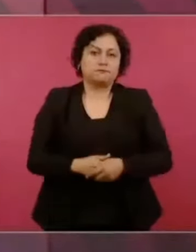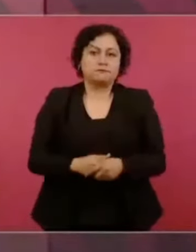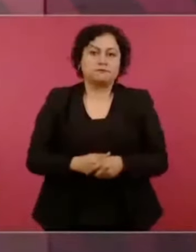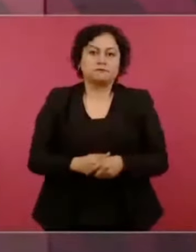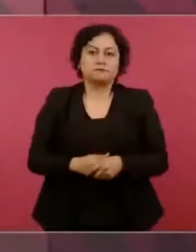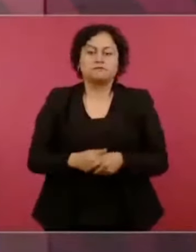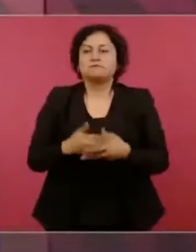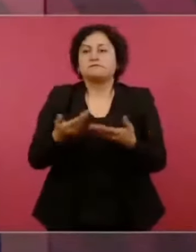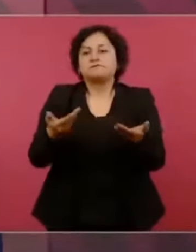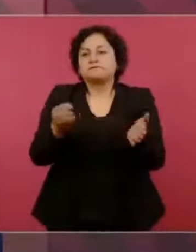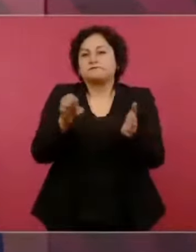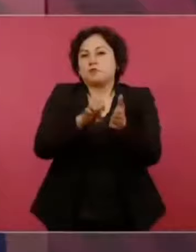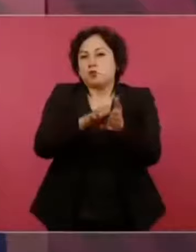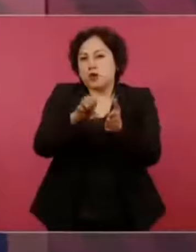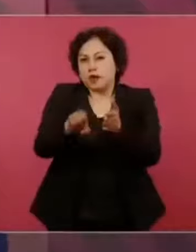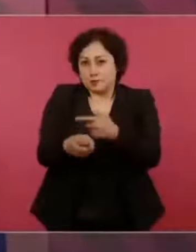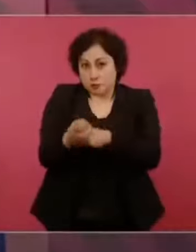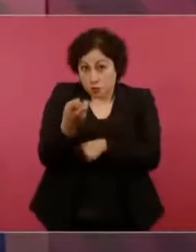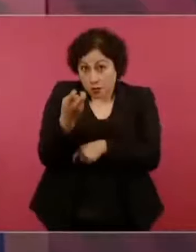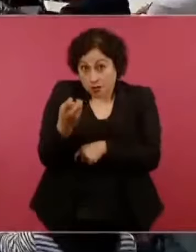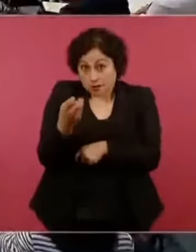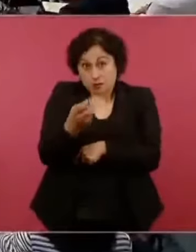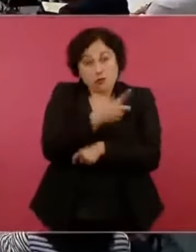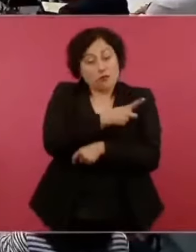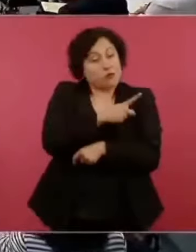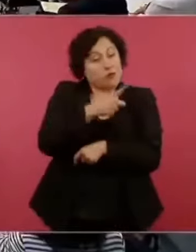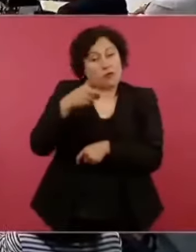que tiene que ver con todo